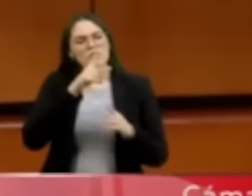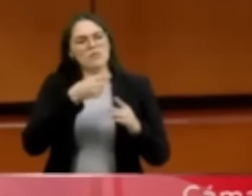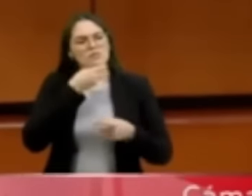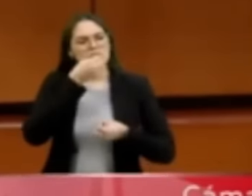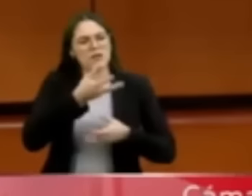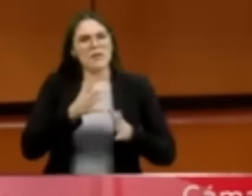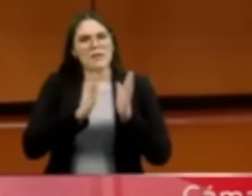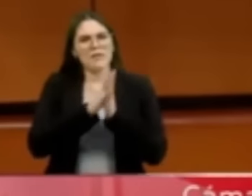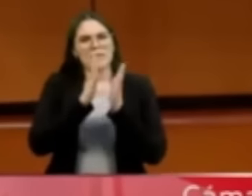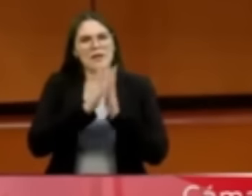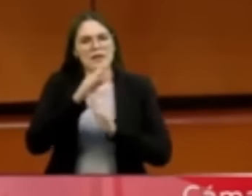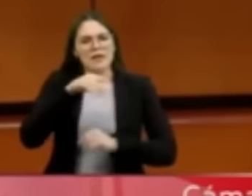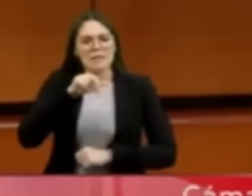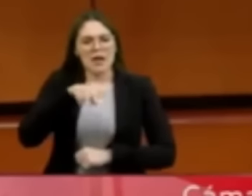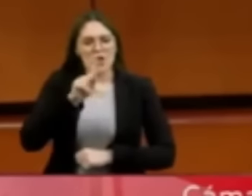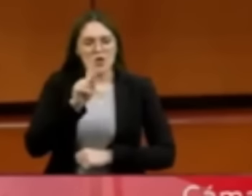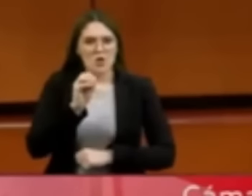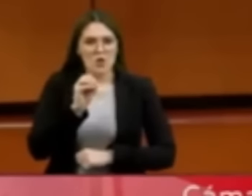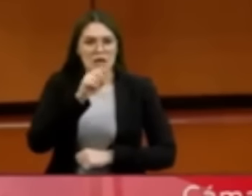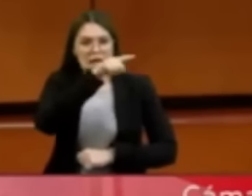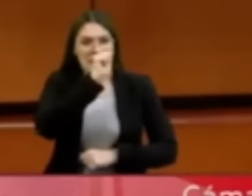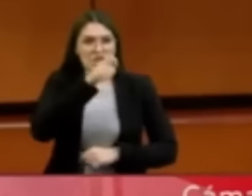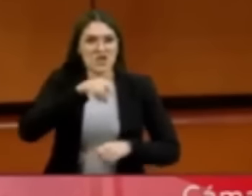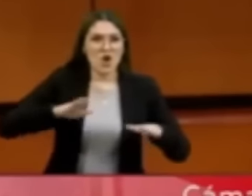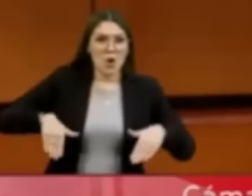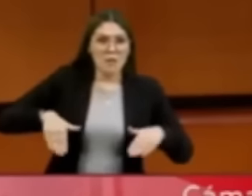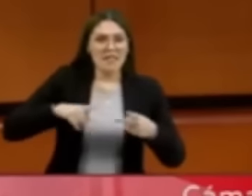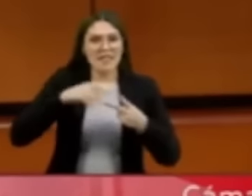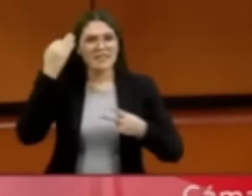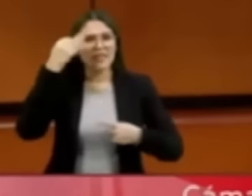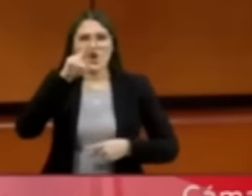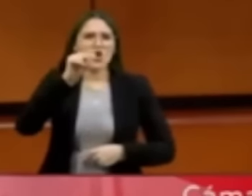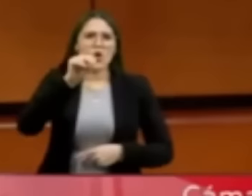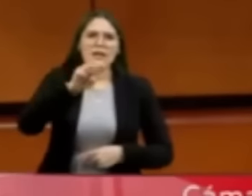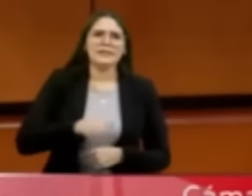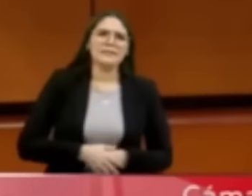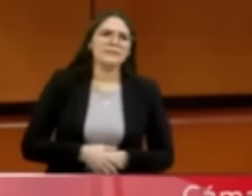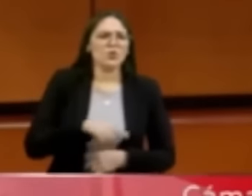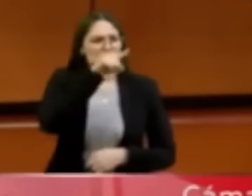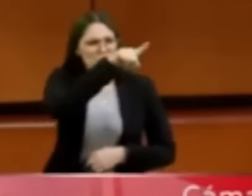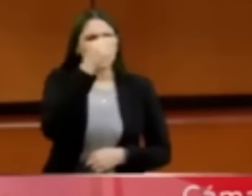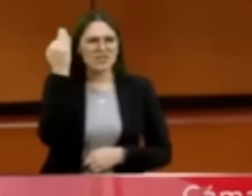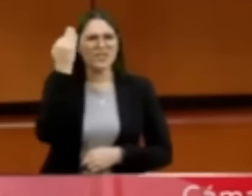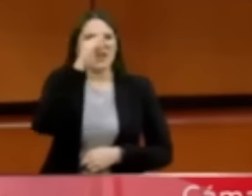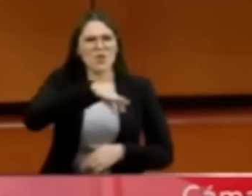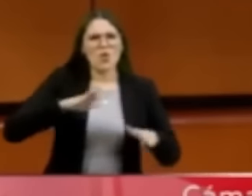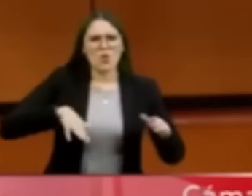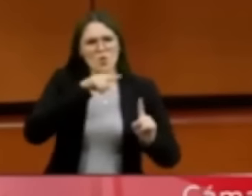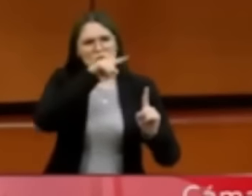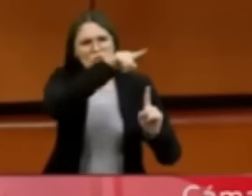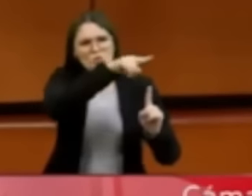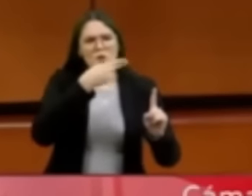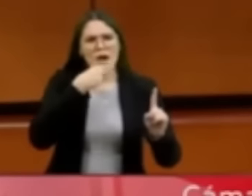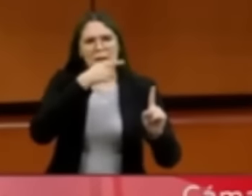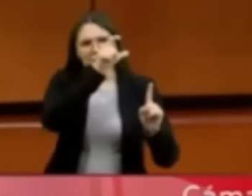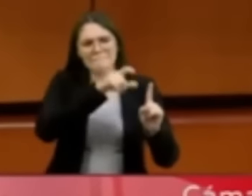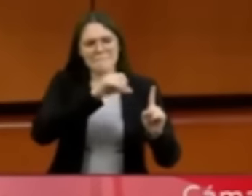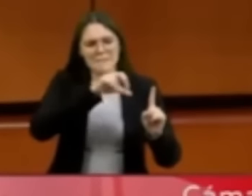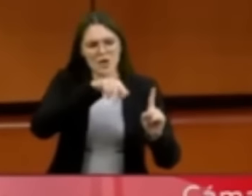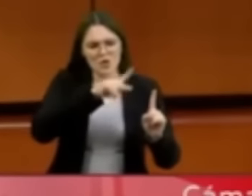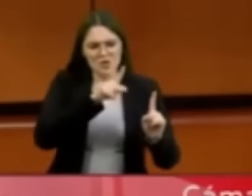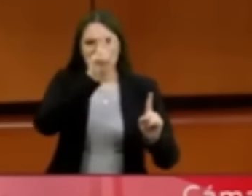Marco, ni cobarde ni traidor. Cobarde y traidor eres tú, no Miguel Ángel Yunes Márquez. Cobarde y traidor eres tú, y voy